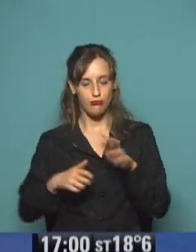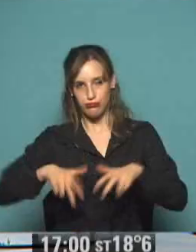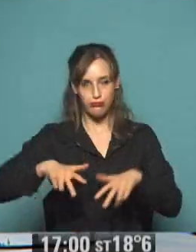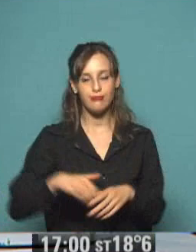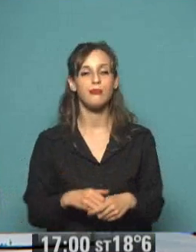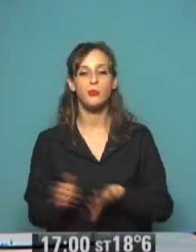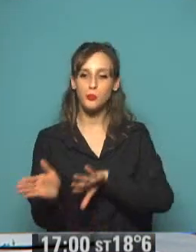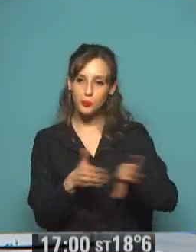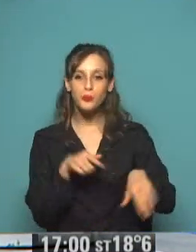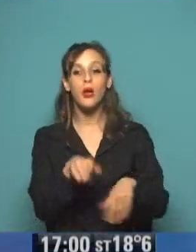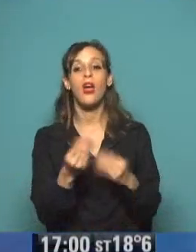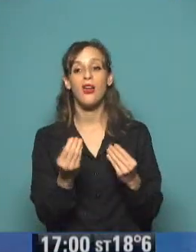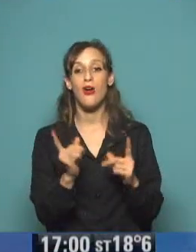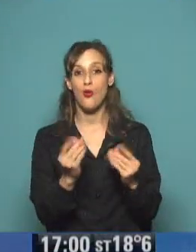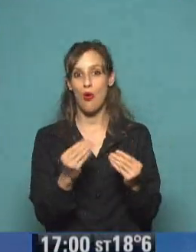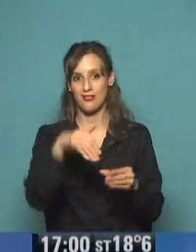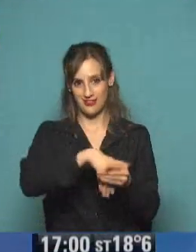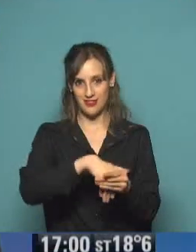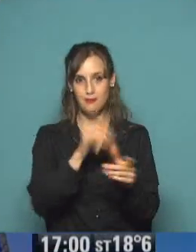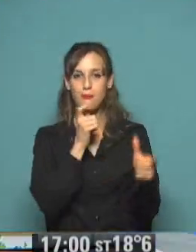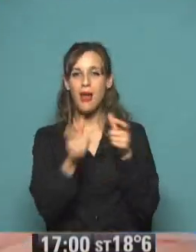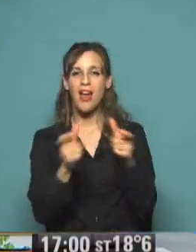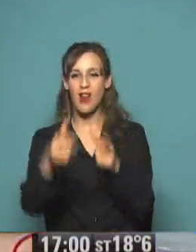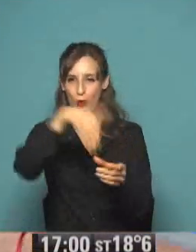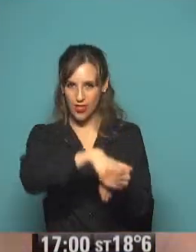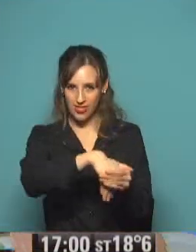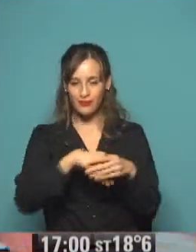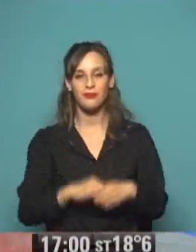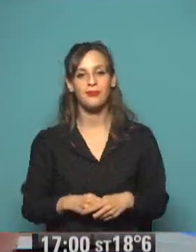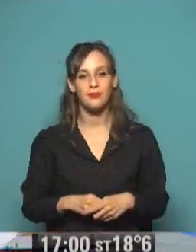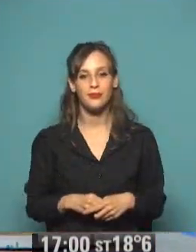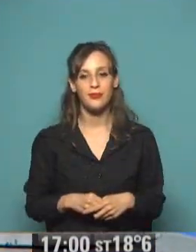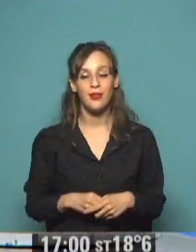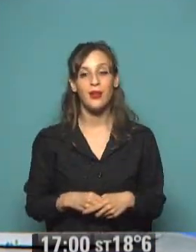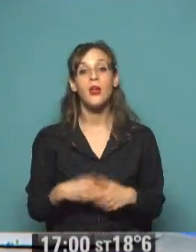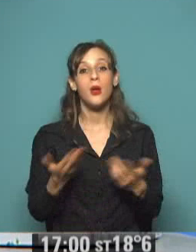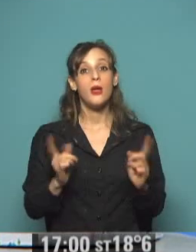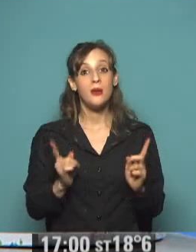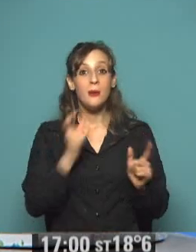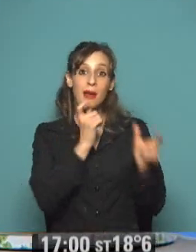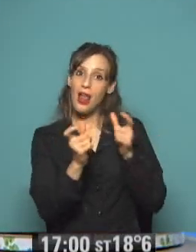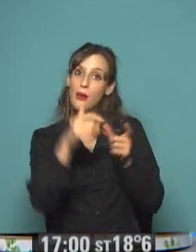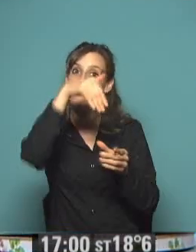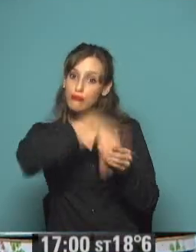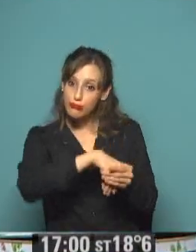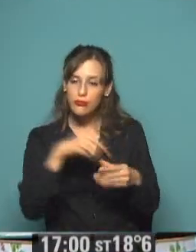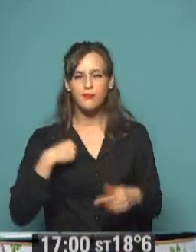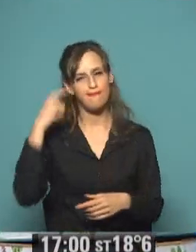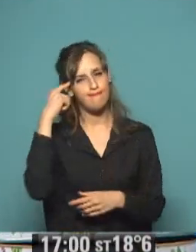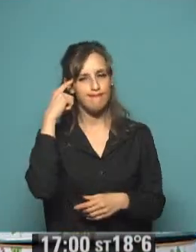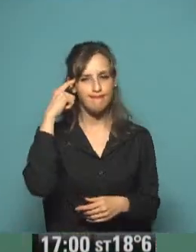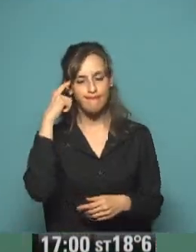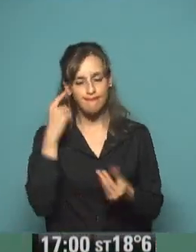acá tengo cómo es. Tomate paso, audaz y sigiloso. Va pardo muy para adentro. Bien, y mientras estamos juntando estas palabras, vamos pensando